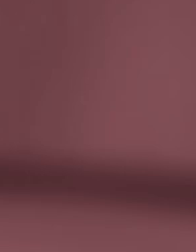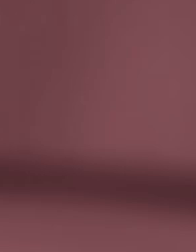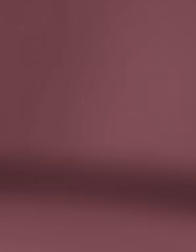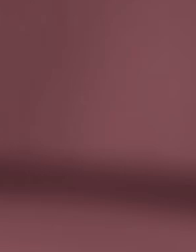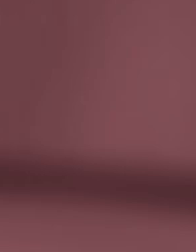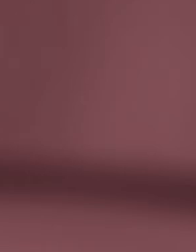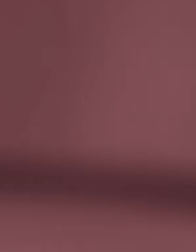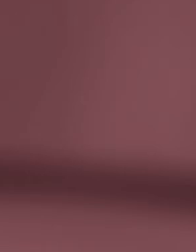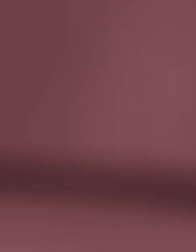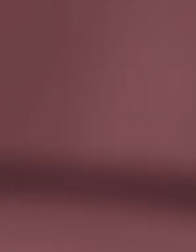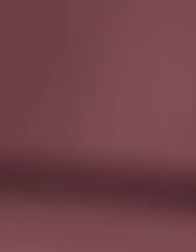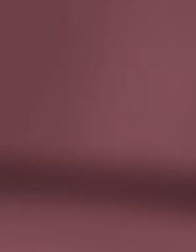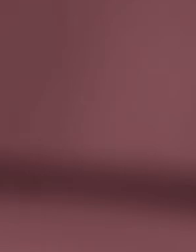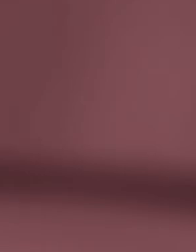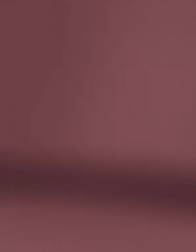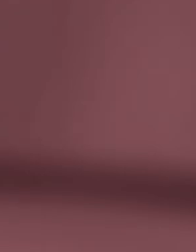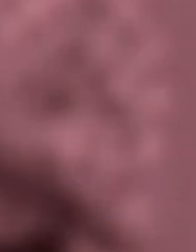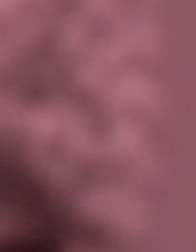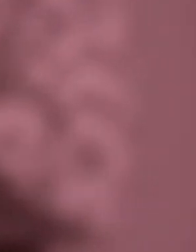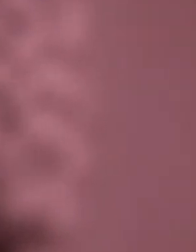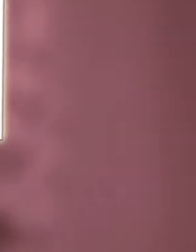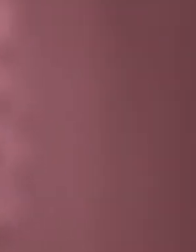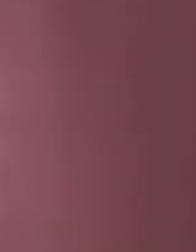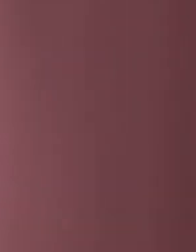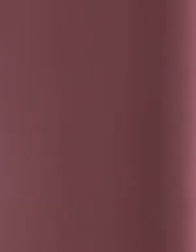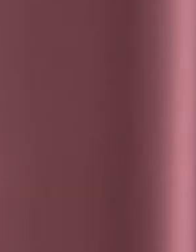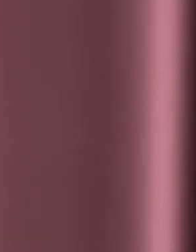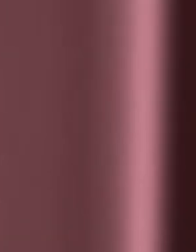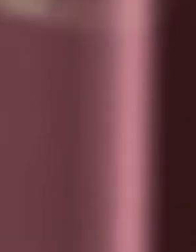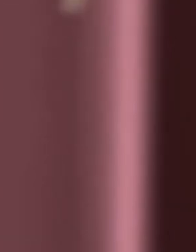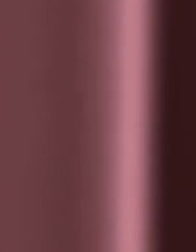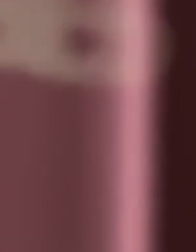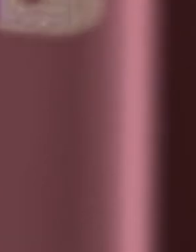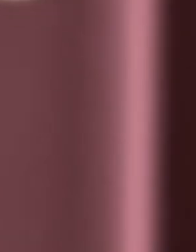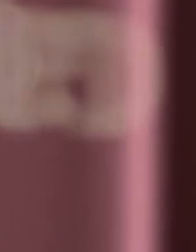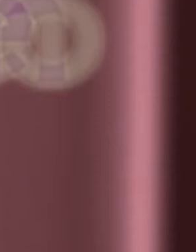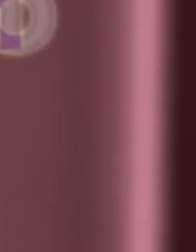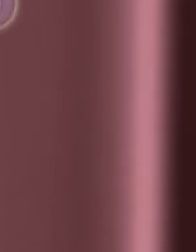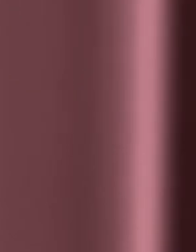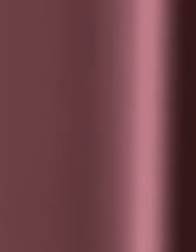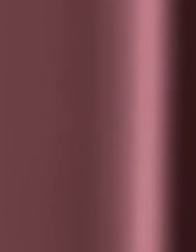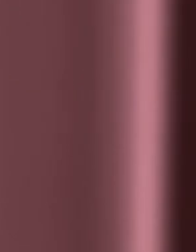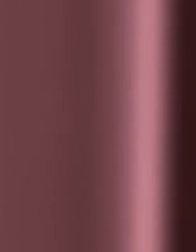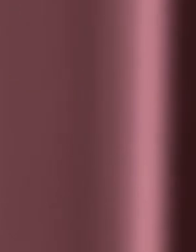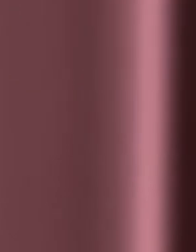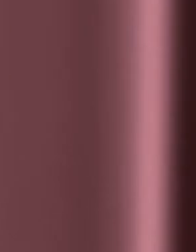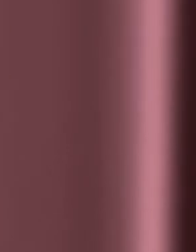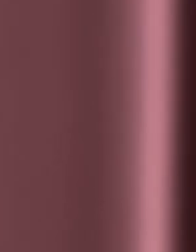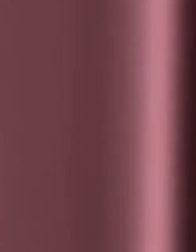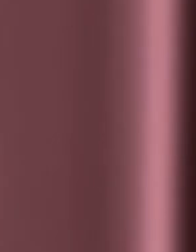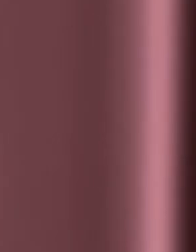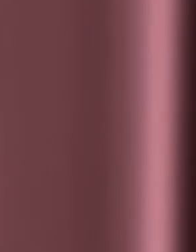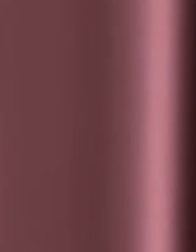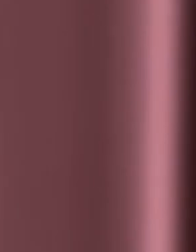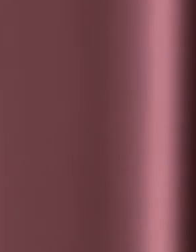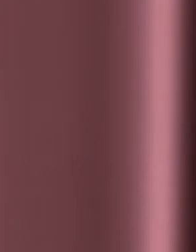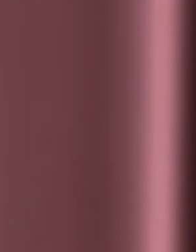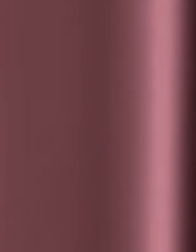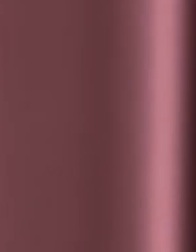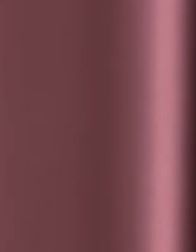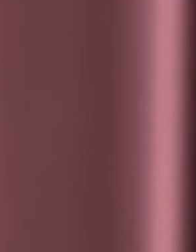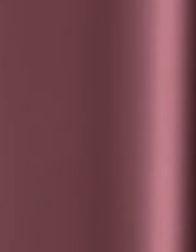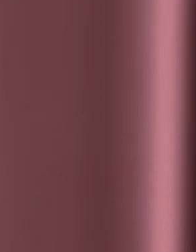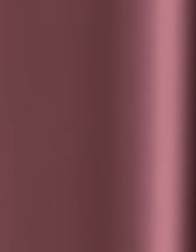sobre todo haciéndolas válidas. Hacer realidad el derecho a la no discriminación, lo que requiere que los